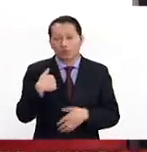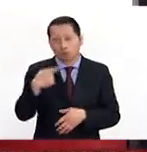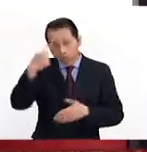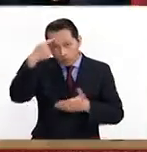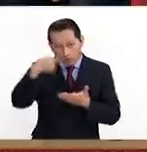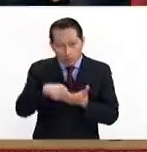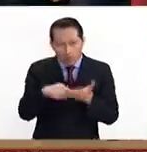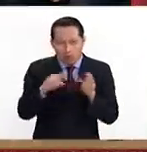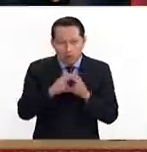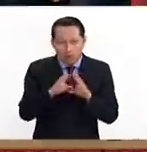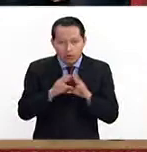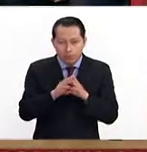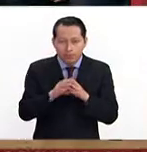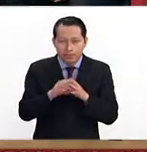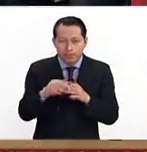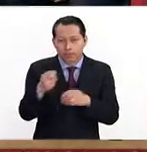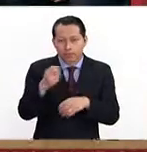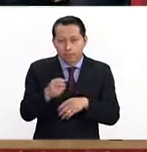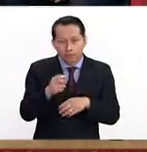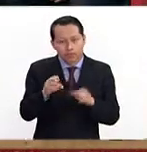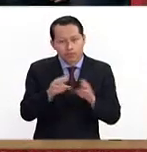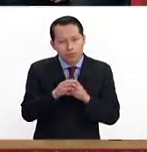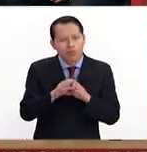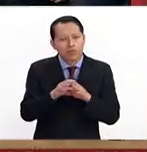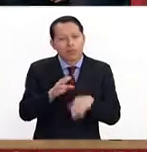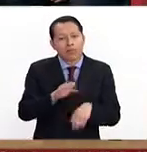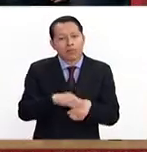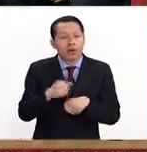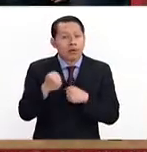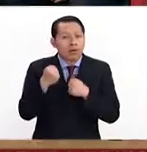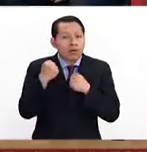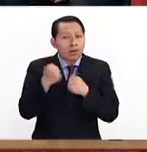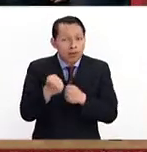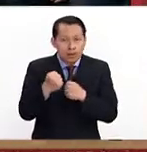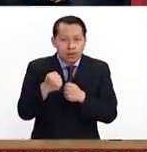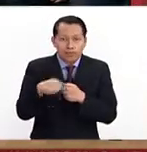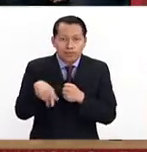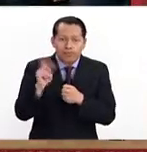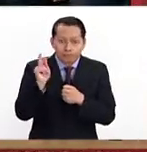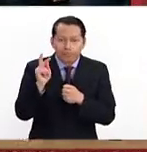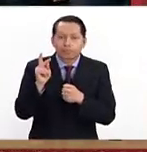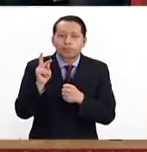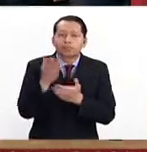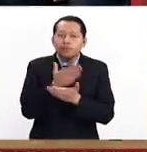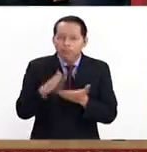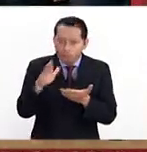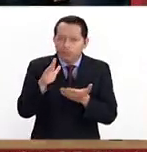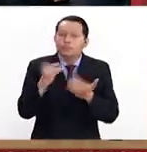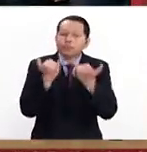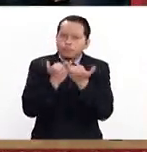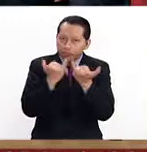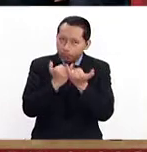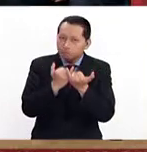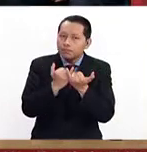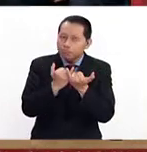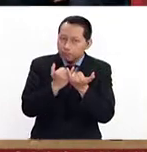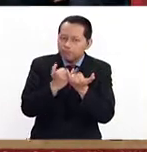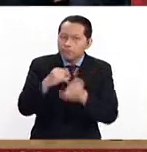creo que esto viene sin duda a agudizarlo, pero además pues sí